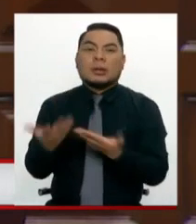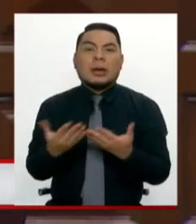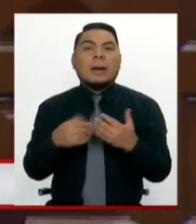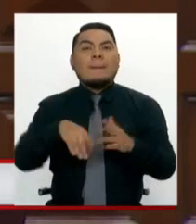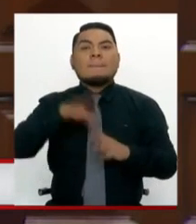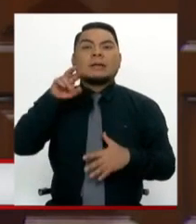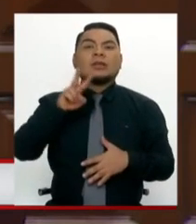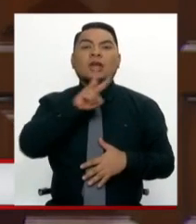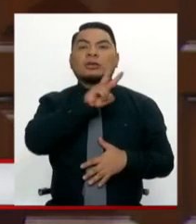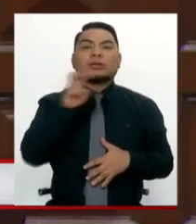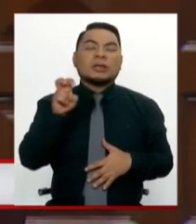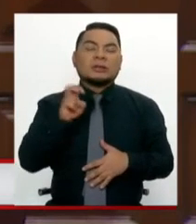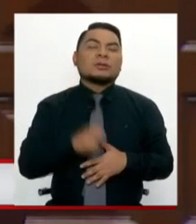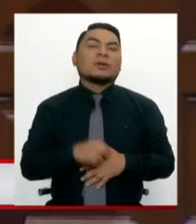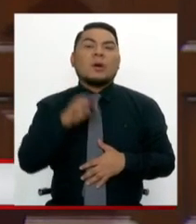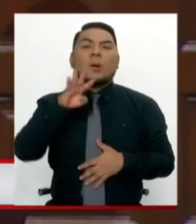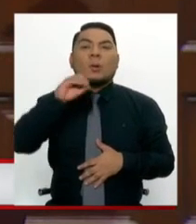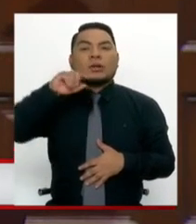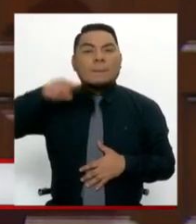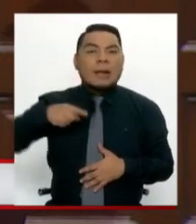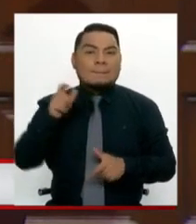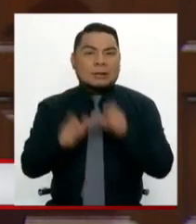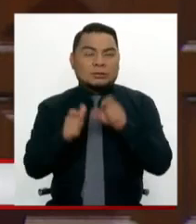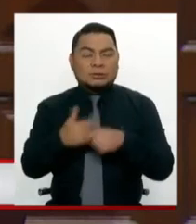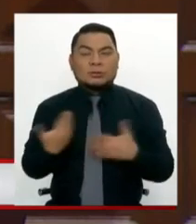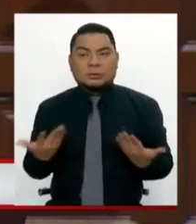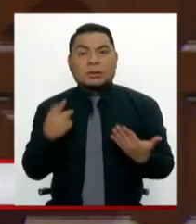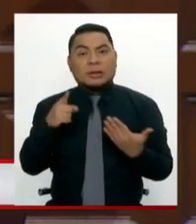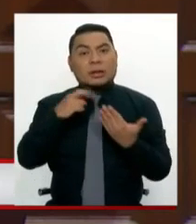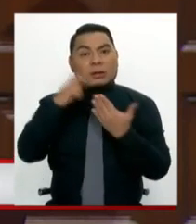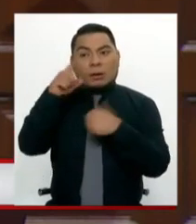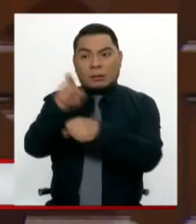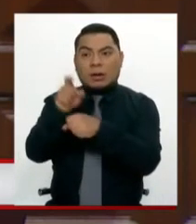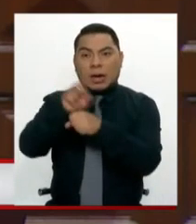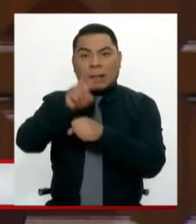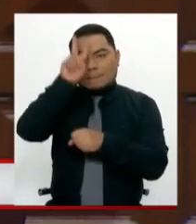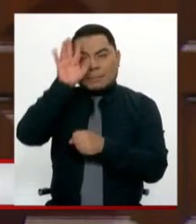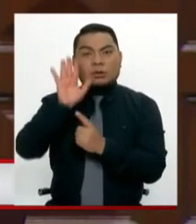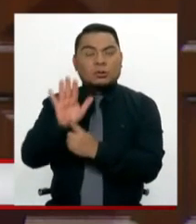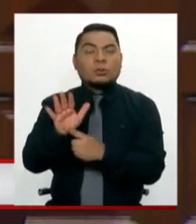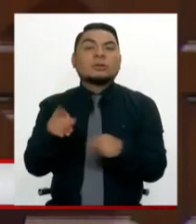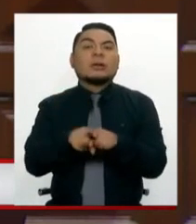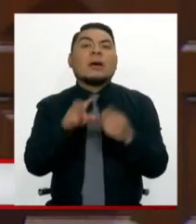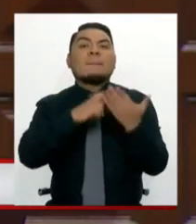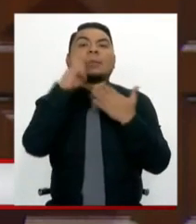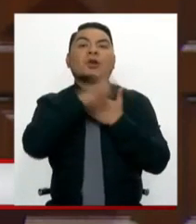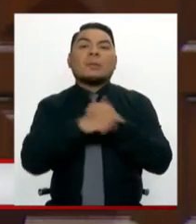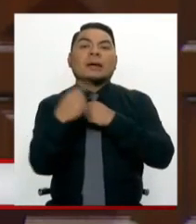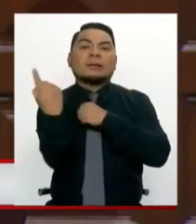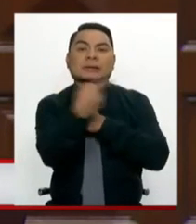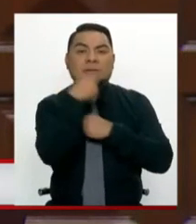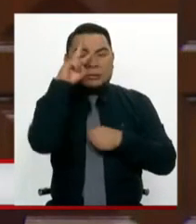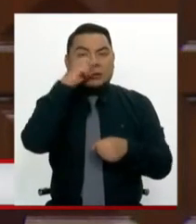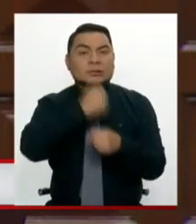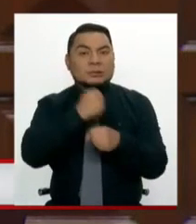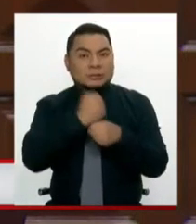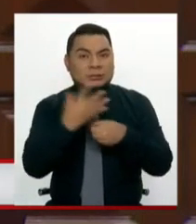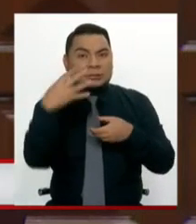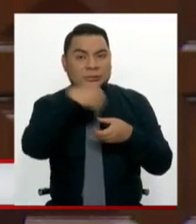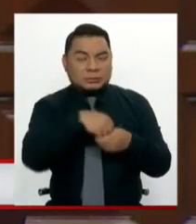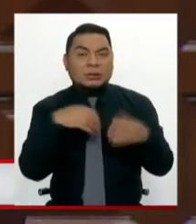más de 204.000 personas por el portal Empleos Perú y el Programa Nacional de Empleabilidad, y